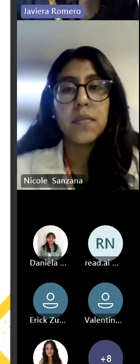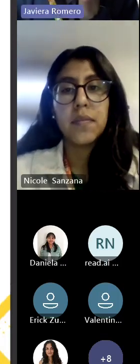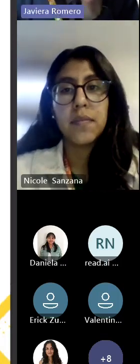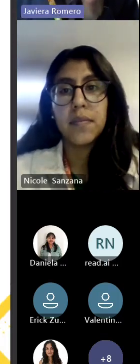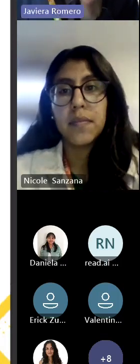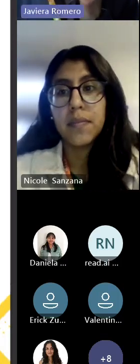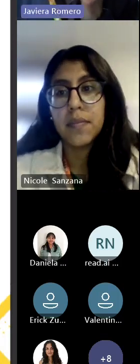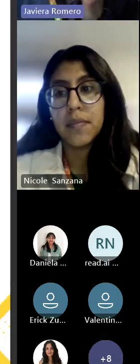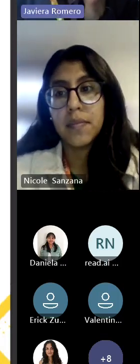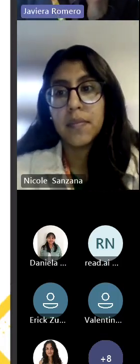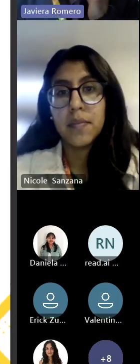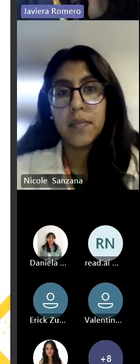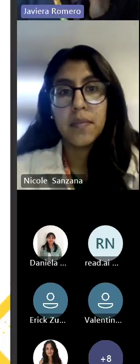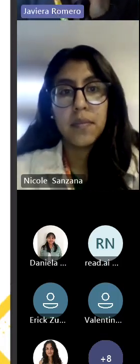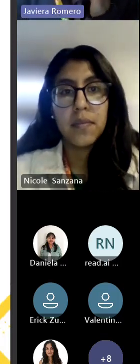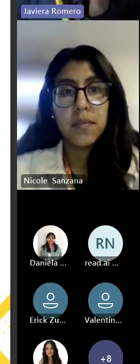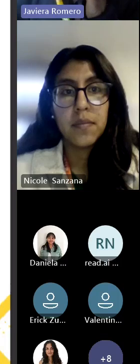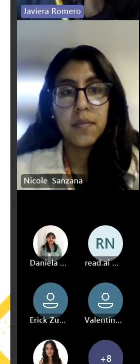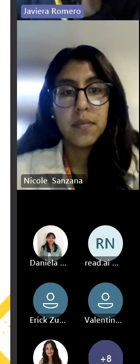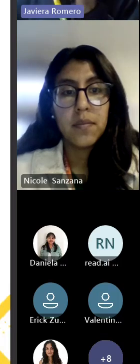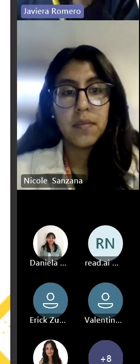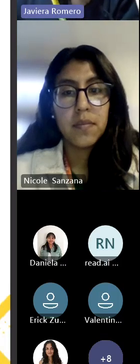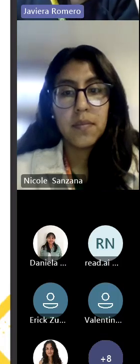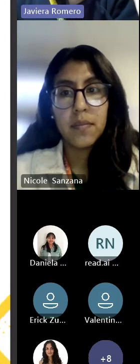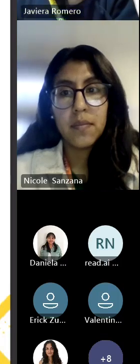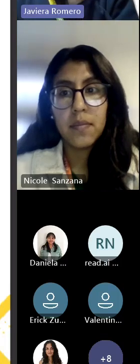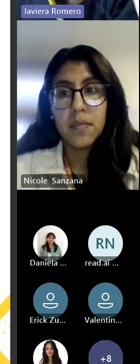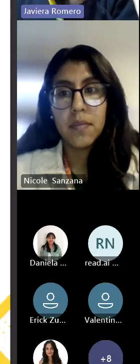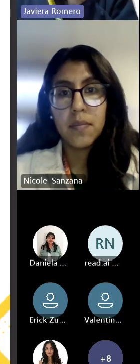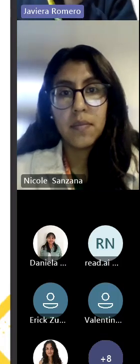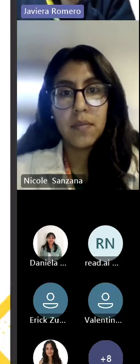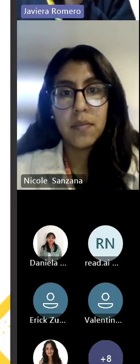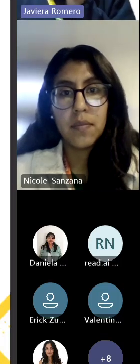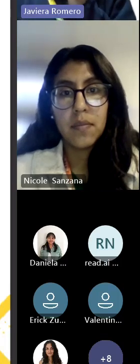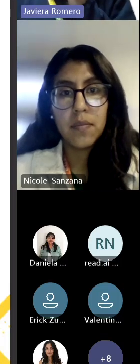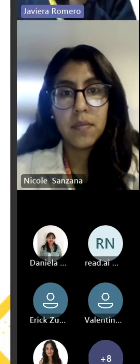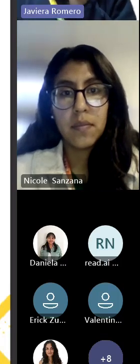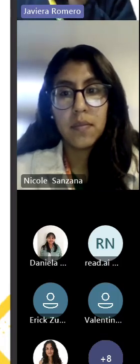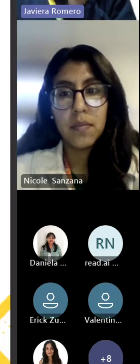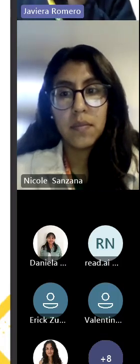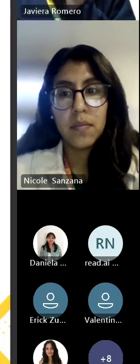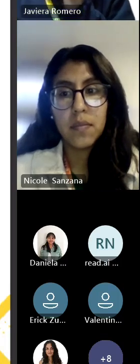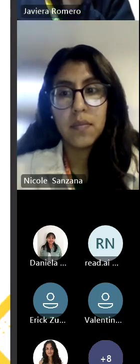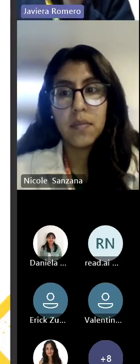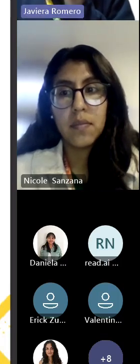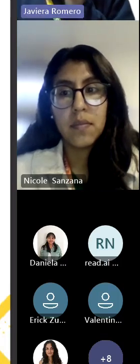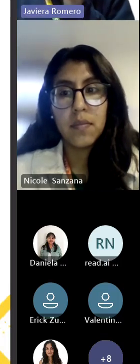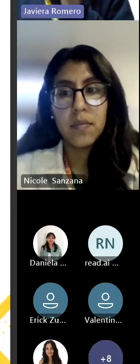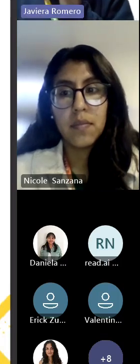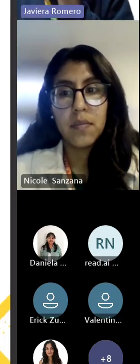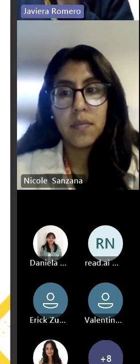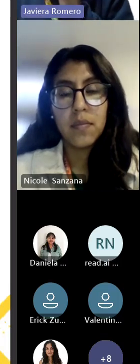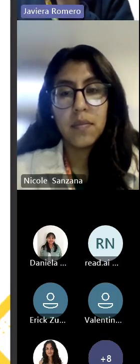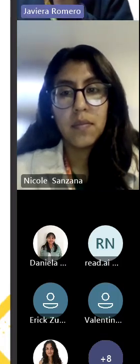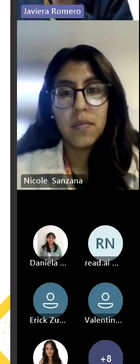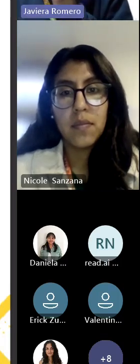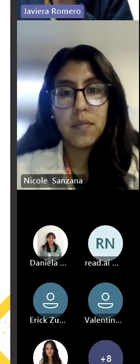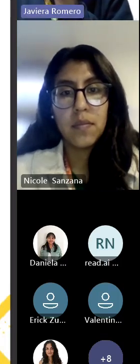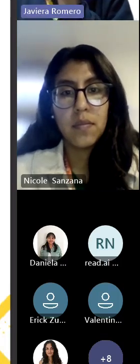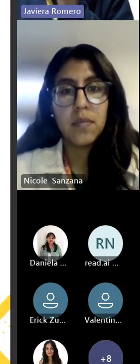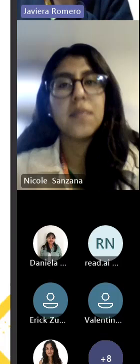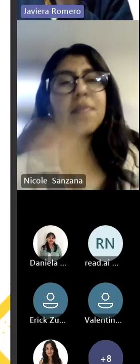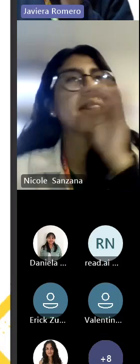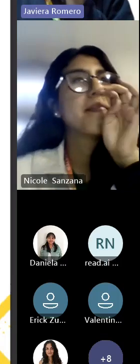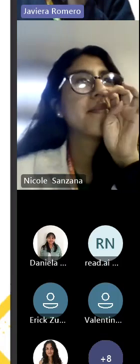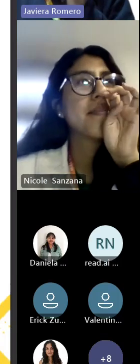¿Sí? ¿Sí? Vamos a esperar. ¿Sí? Si es que hubiera alguna consulta, todas las preguntas son bienvenidas.